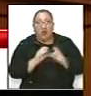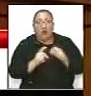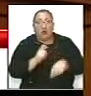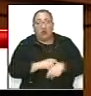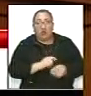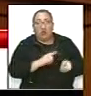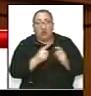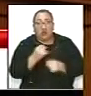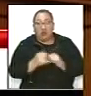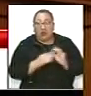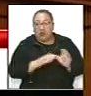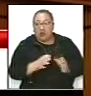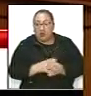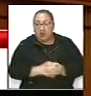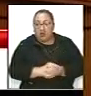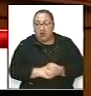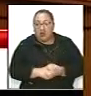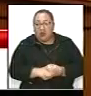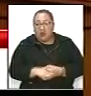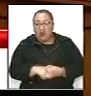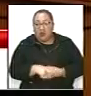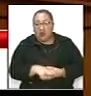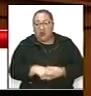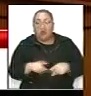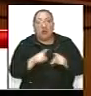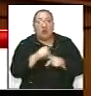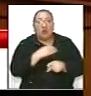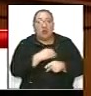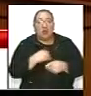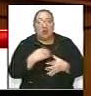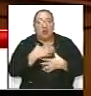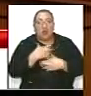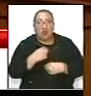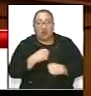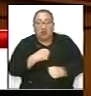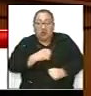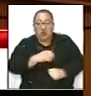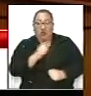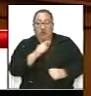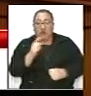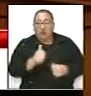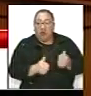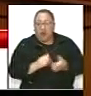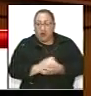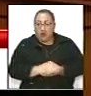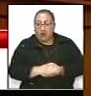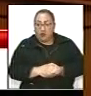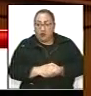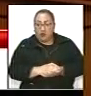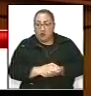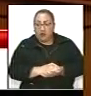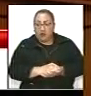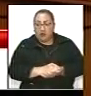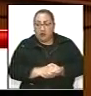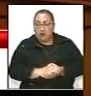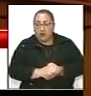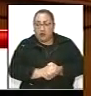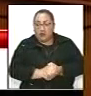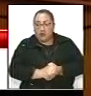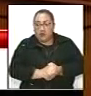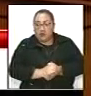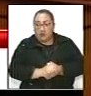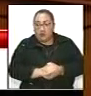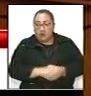luego de concluir una actividad, tal cual avisamos también la ministra de Salud, cada una de las cuales, ya llegó la ministra de Salud